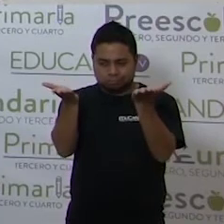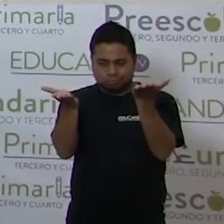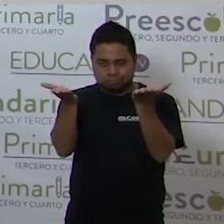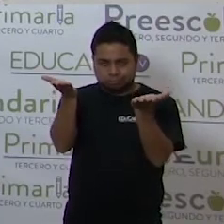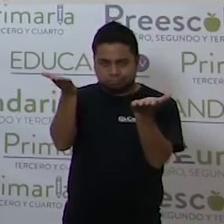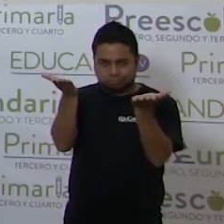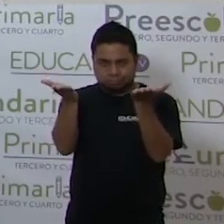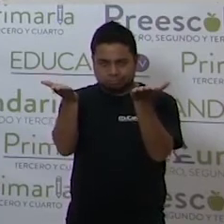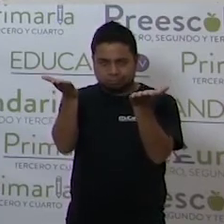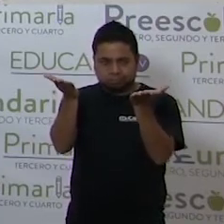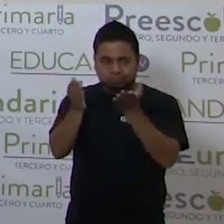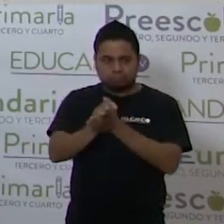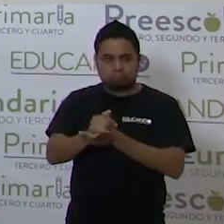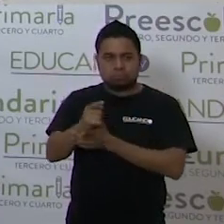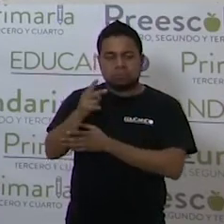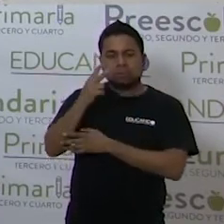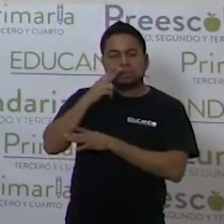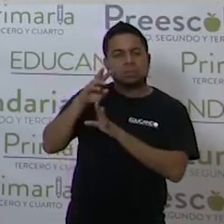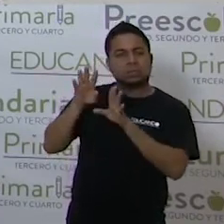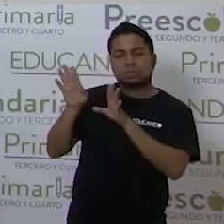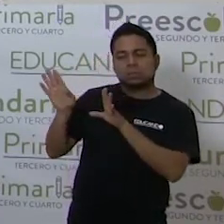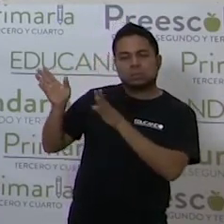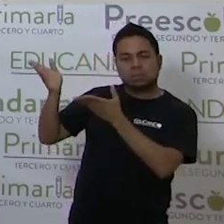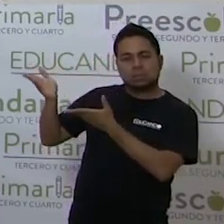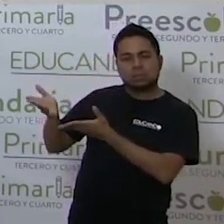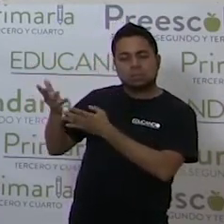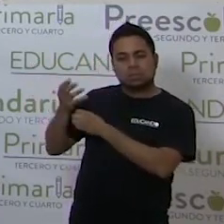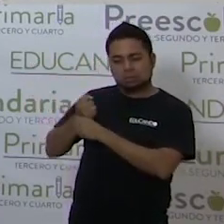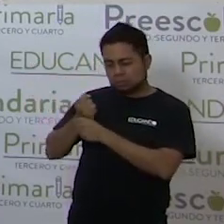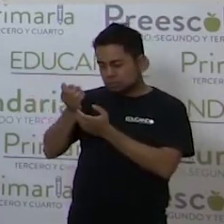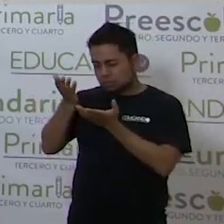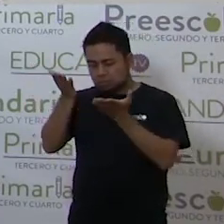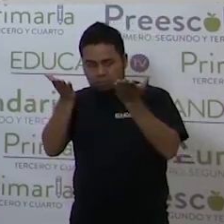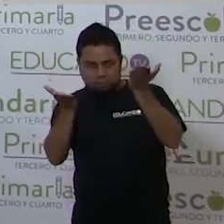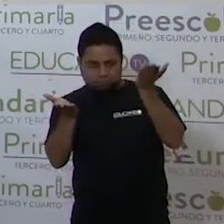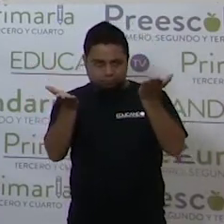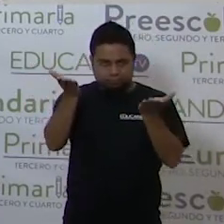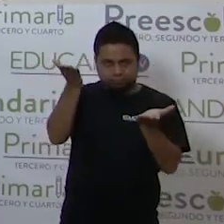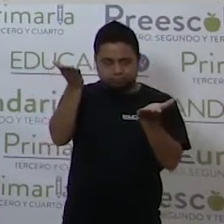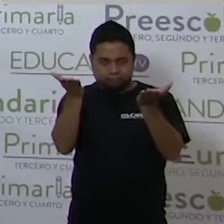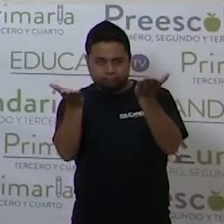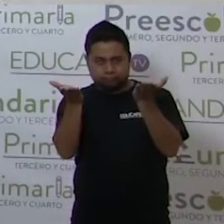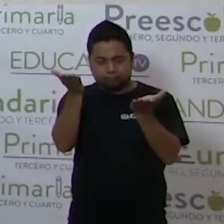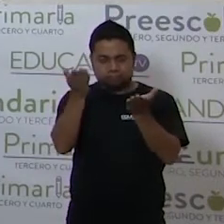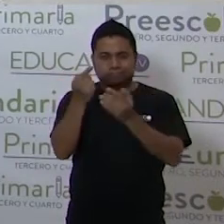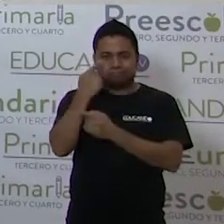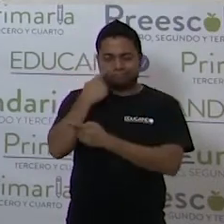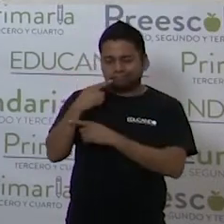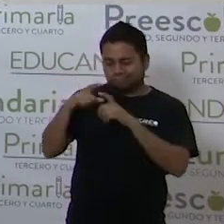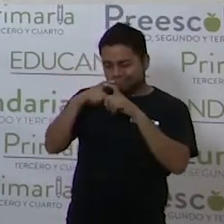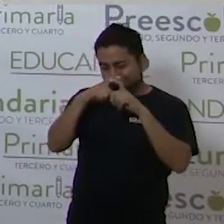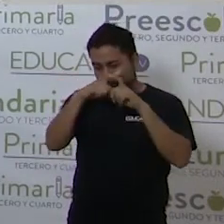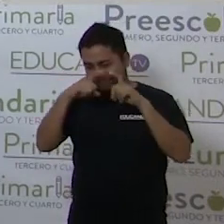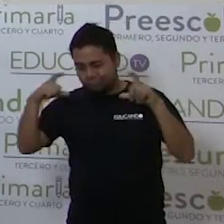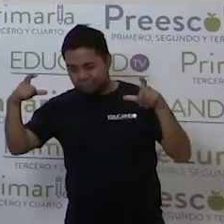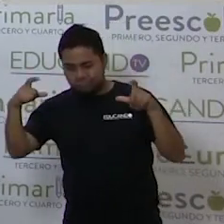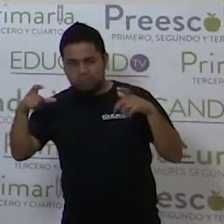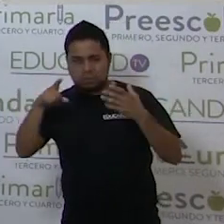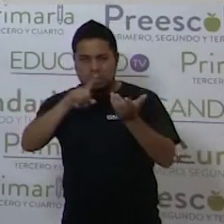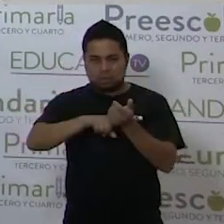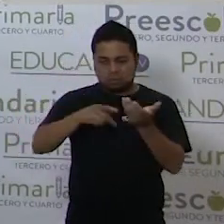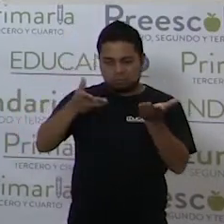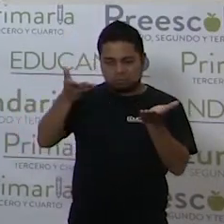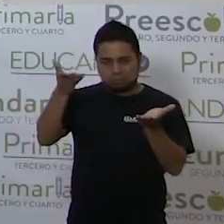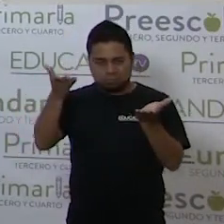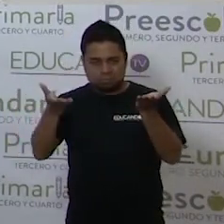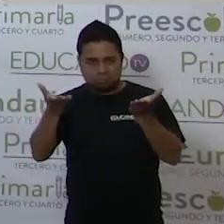imaginen una balanza e imaginen la ecuación en una balanza